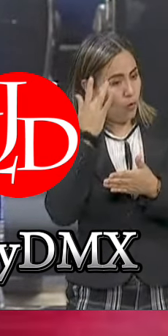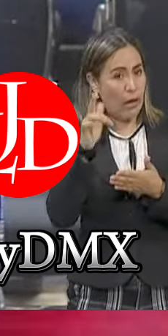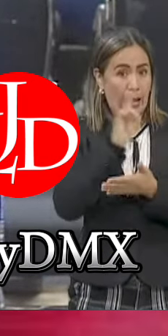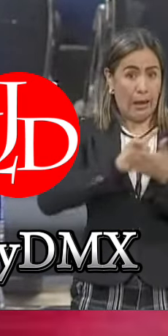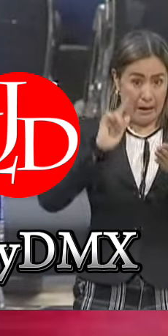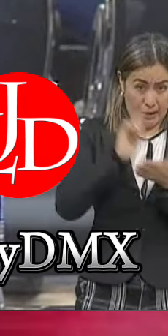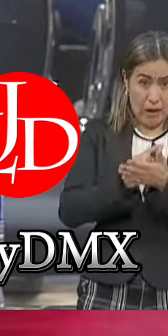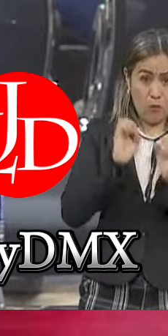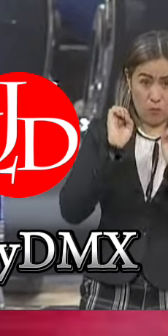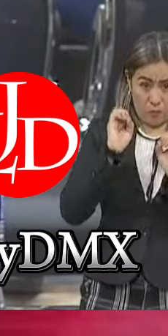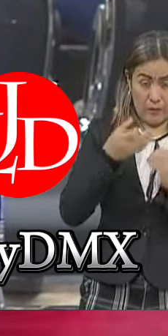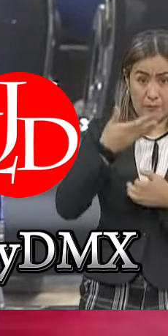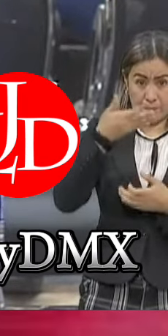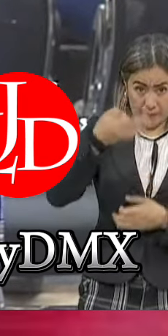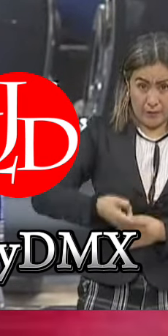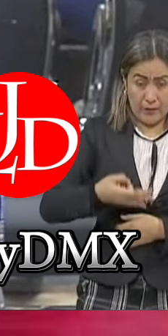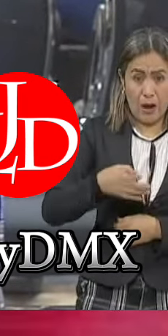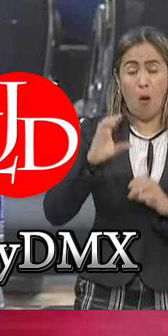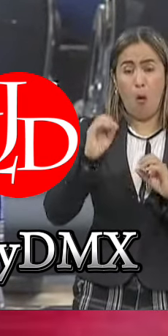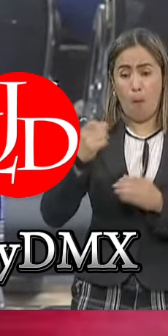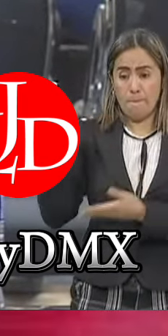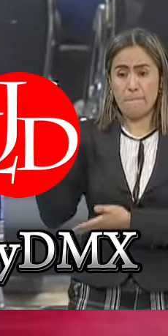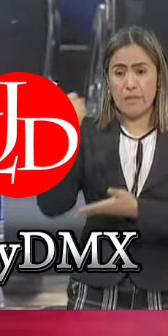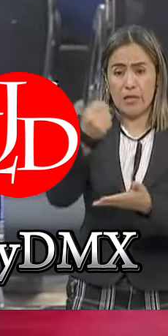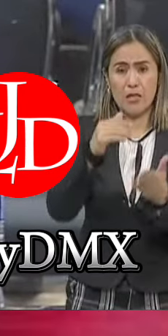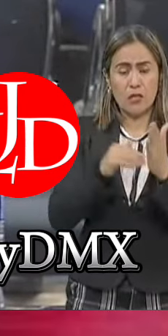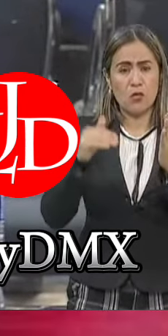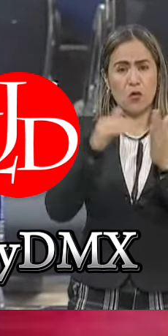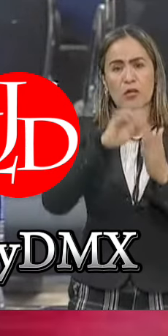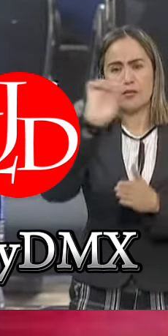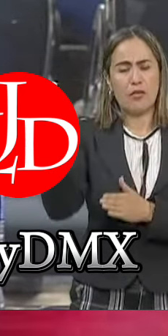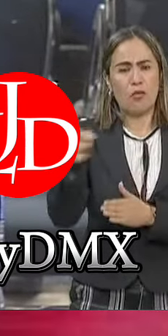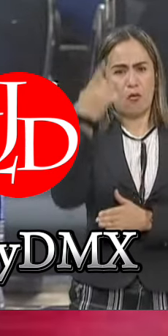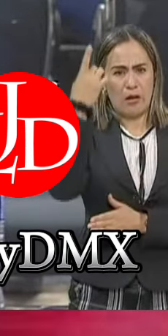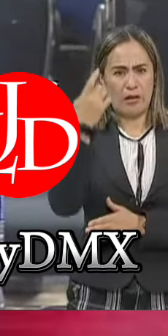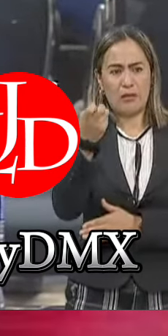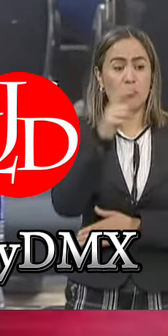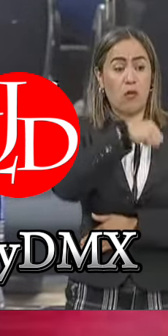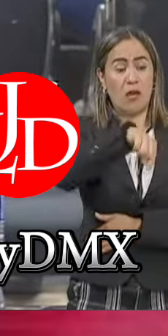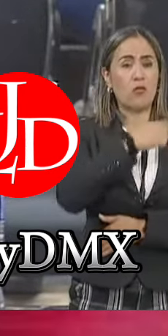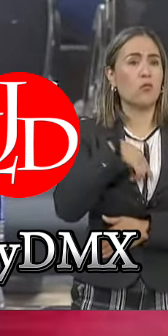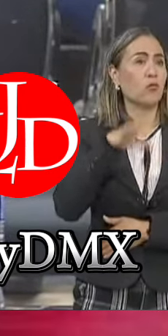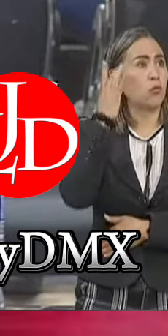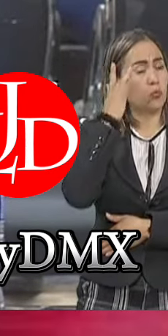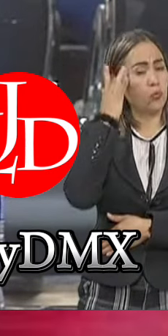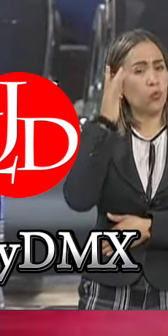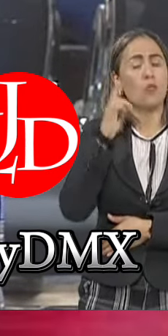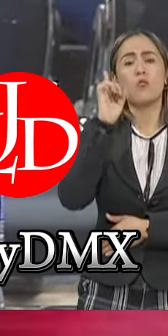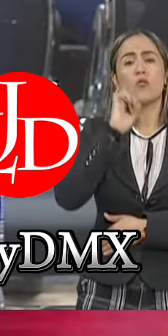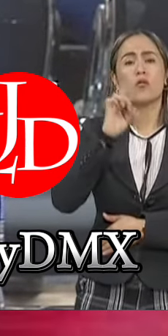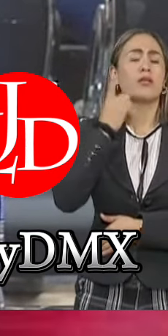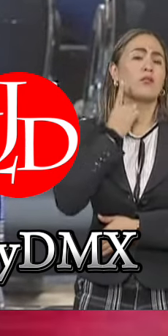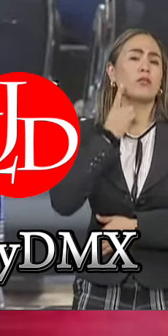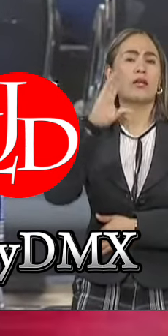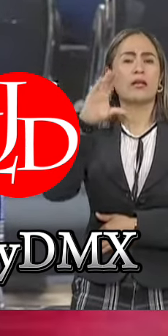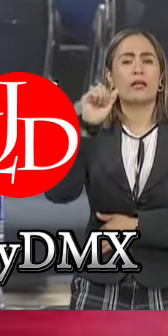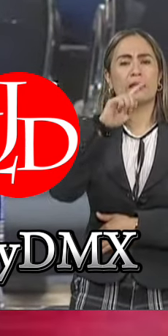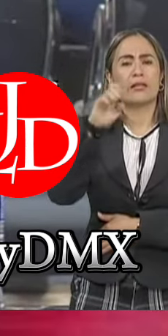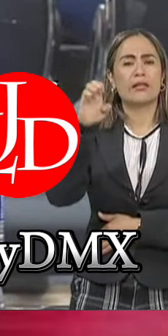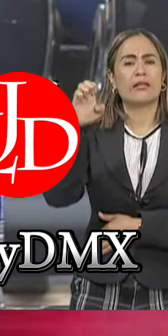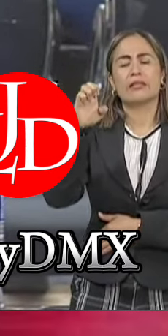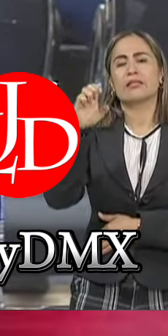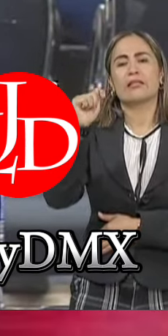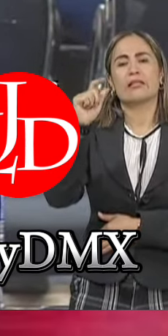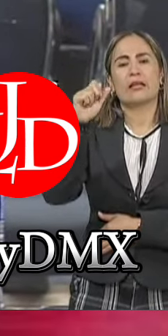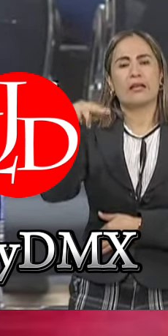de millones de dólares desde el exterior Cierro la diputada Cayetana Álvarez No no es representante del